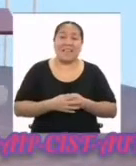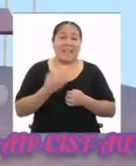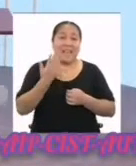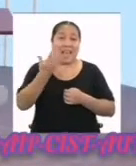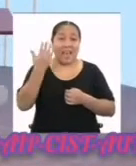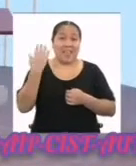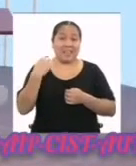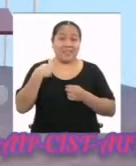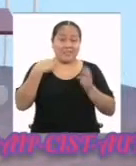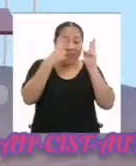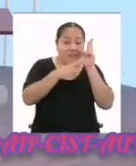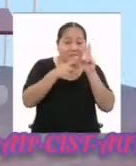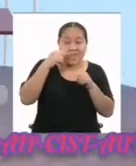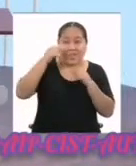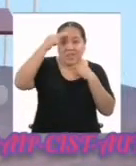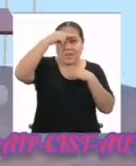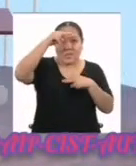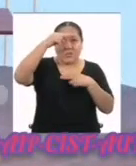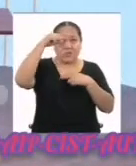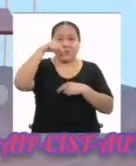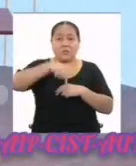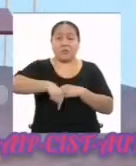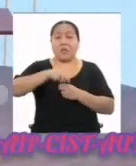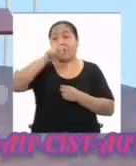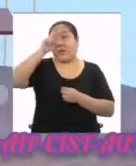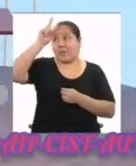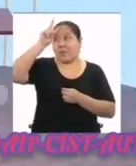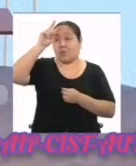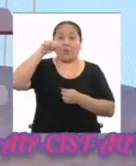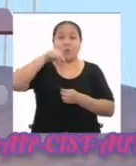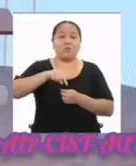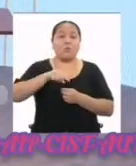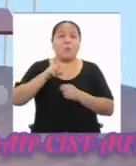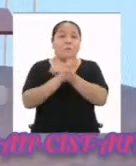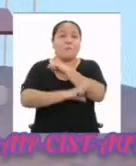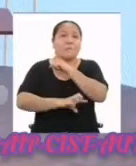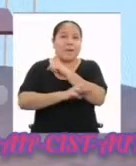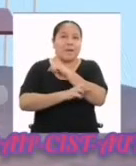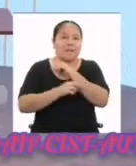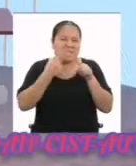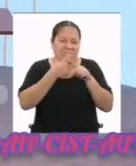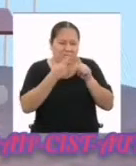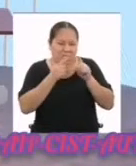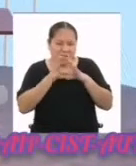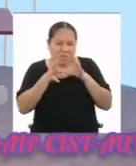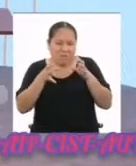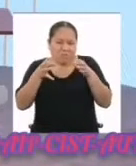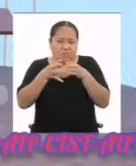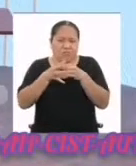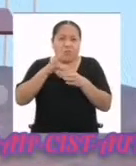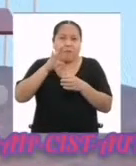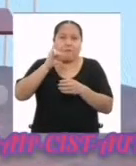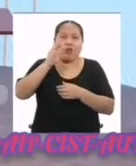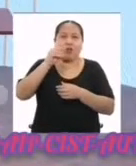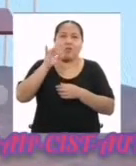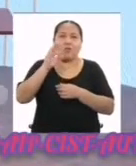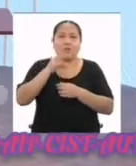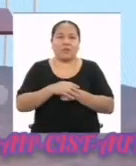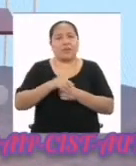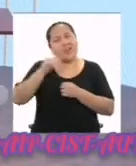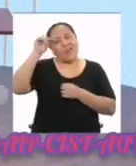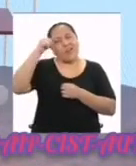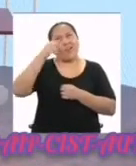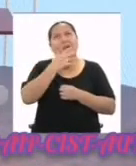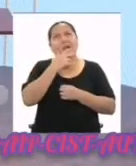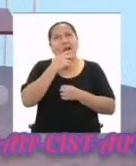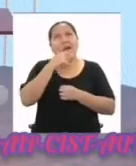rato estaba viendo las noticias y decían que el Perú era uno de los países más megadiversos del mundo. Y recordé que habíamos empezado a